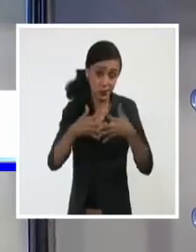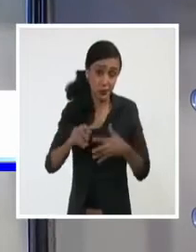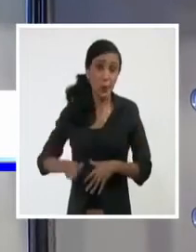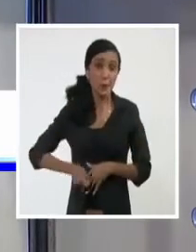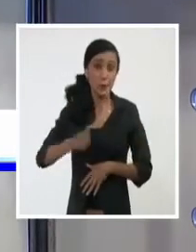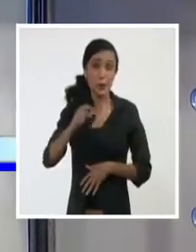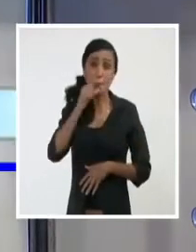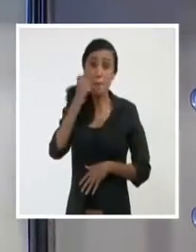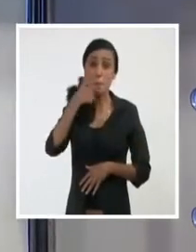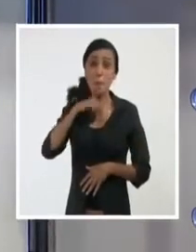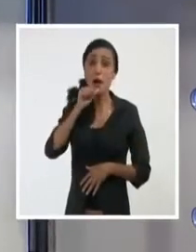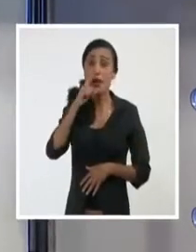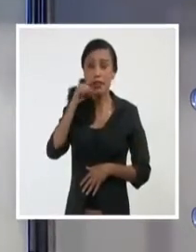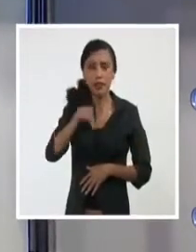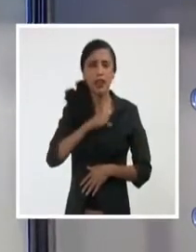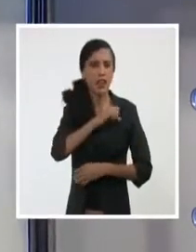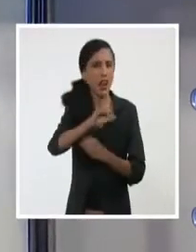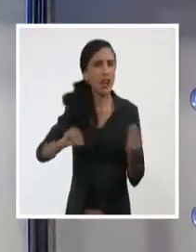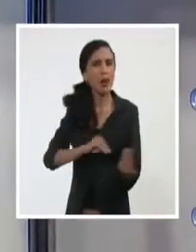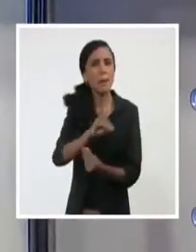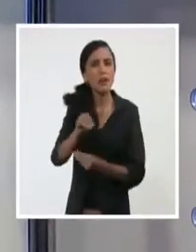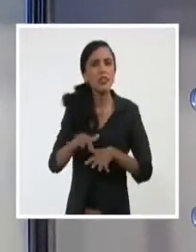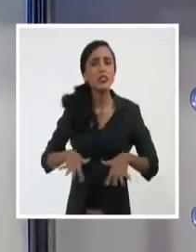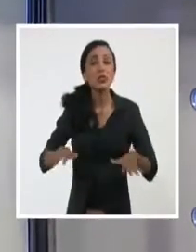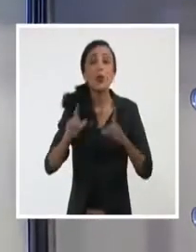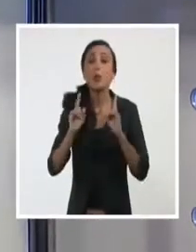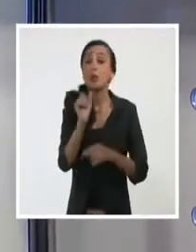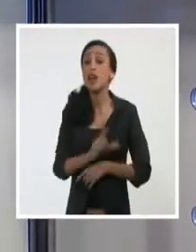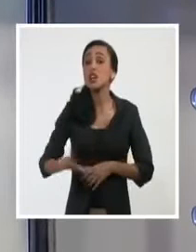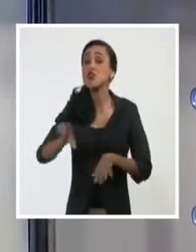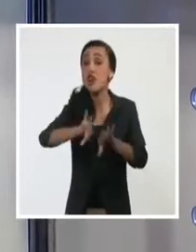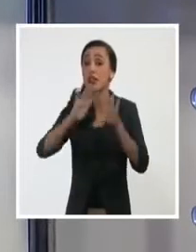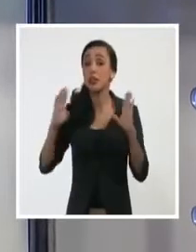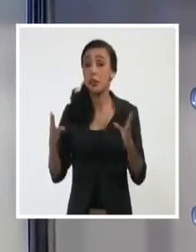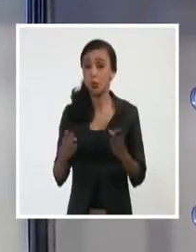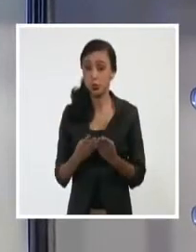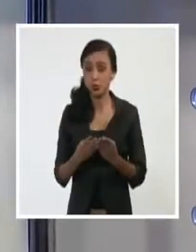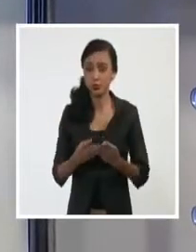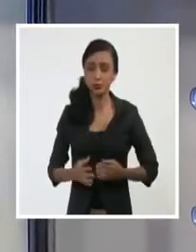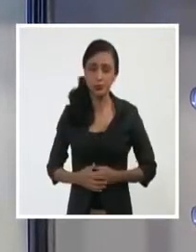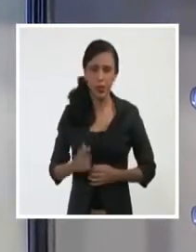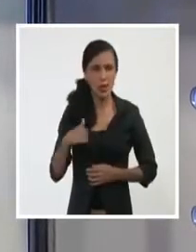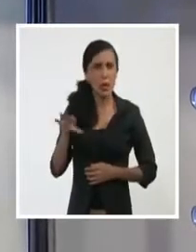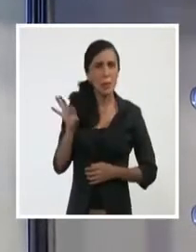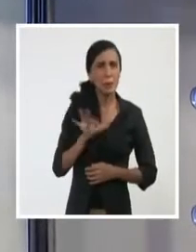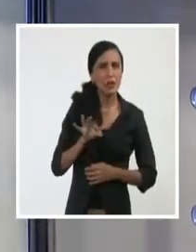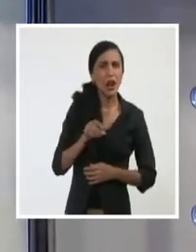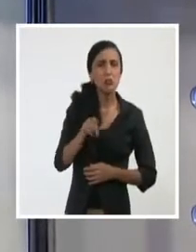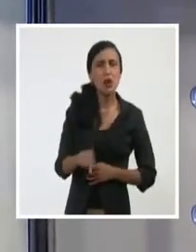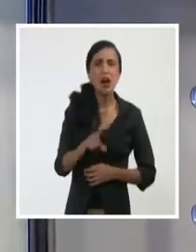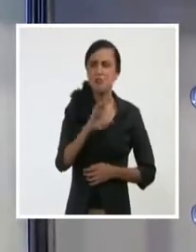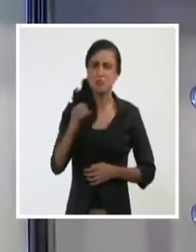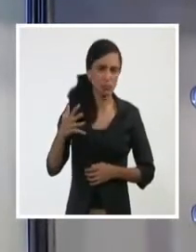busca rehacer el orden político y social a nivel mundial, pues solo han invitado a un centenar de